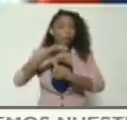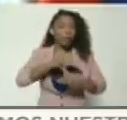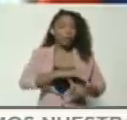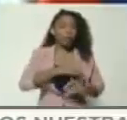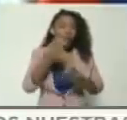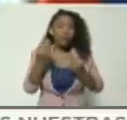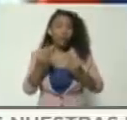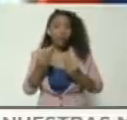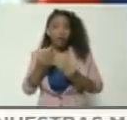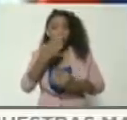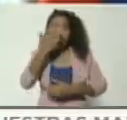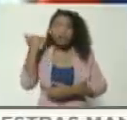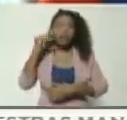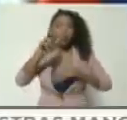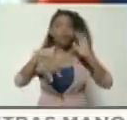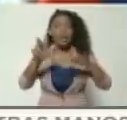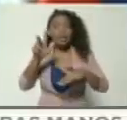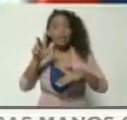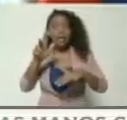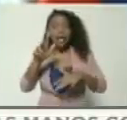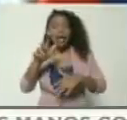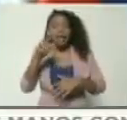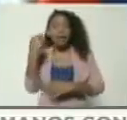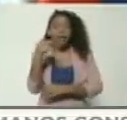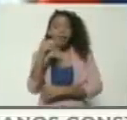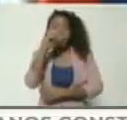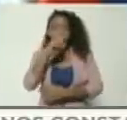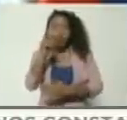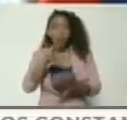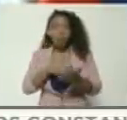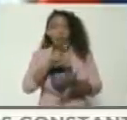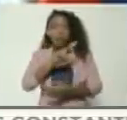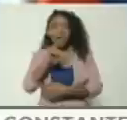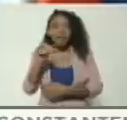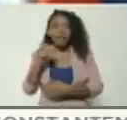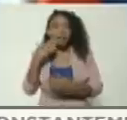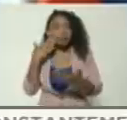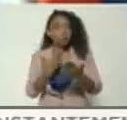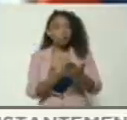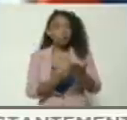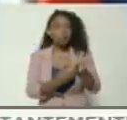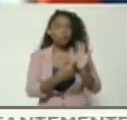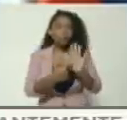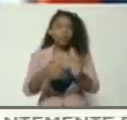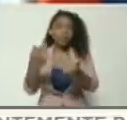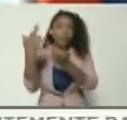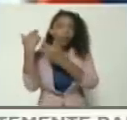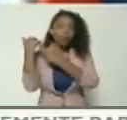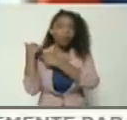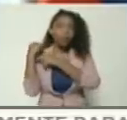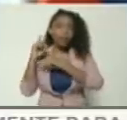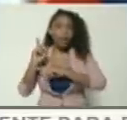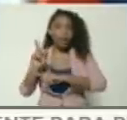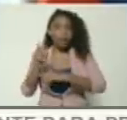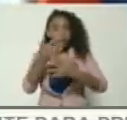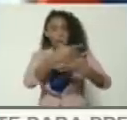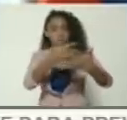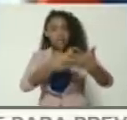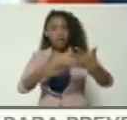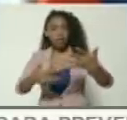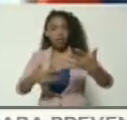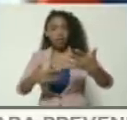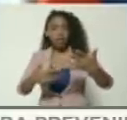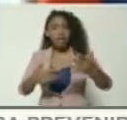pasado 13 de noviembre del año 2020 se presentó el correspondiente escrito acusatorio. Y